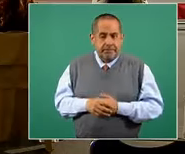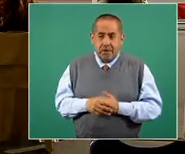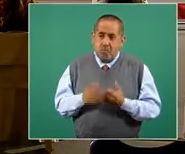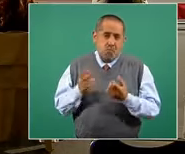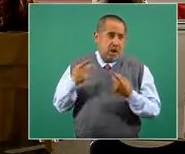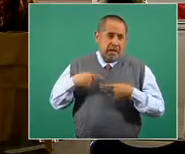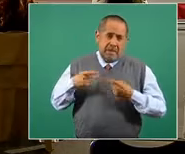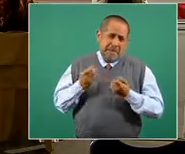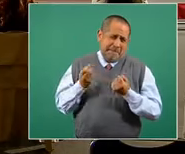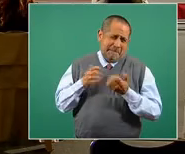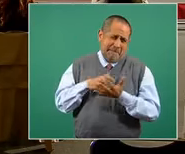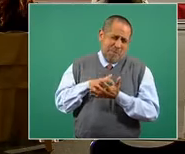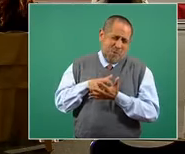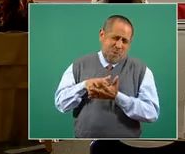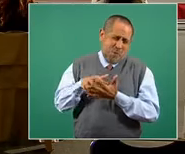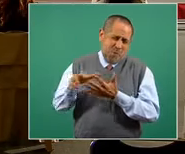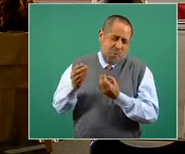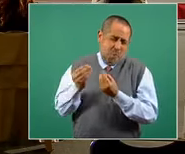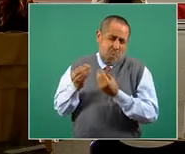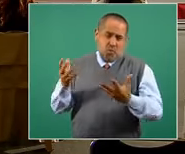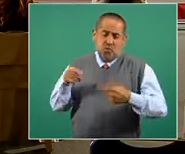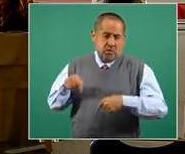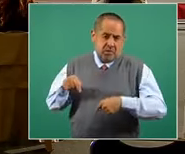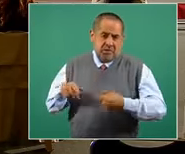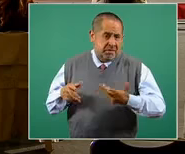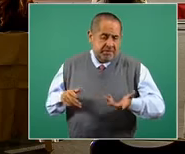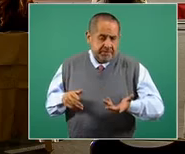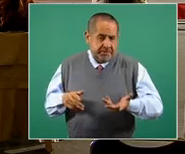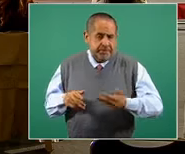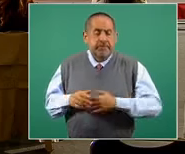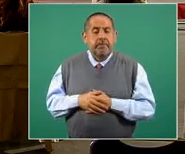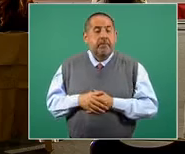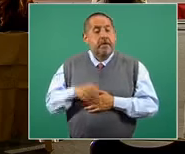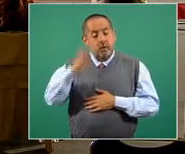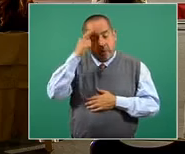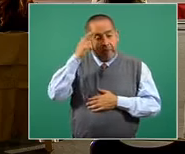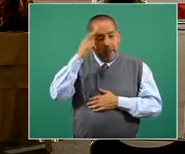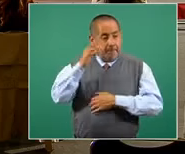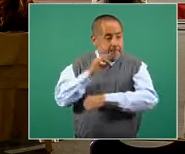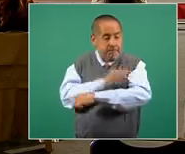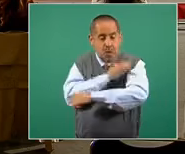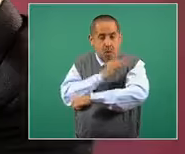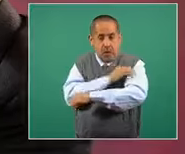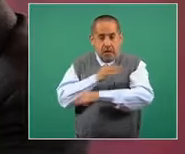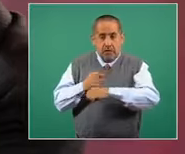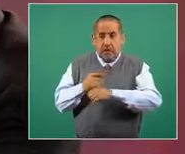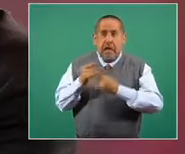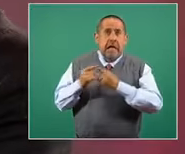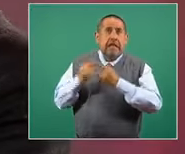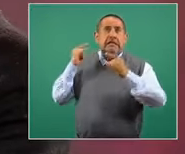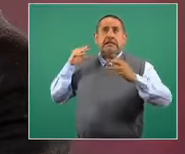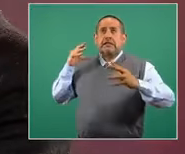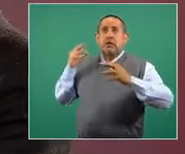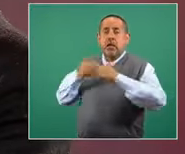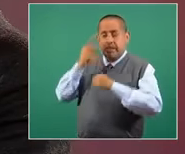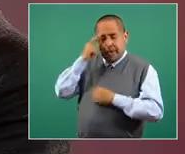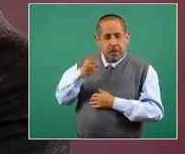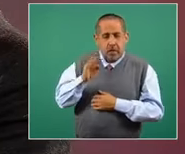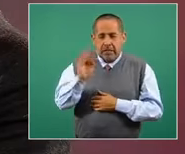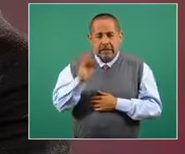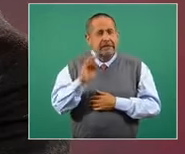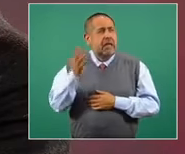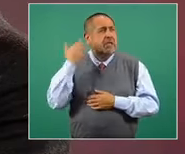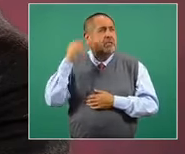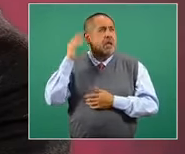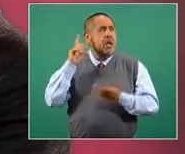magnitud. En el momento de mayor intensidad de la vacunación en México en su historia, posiblemente ocurrió en